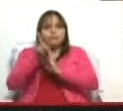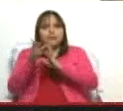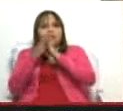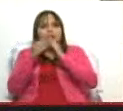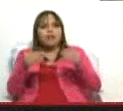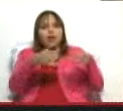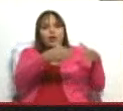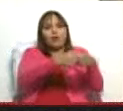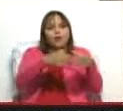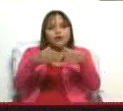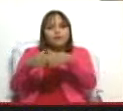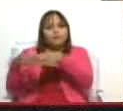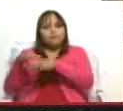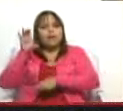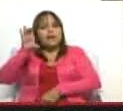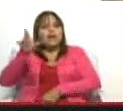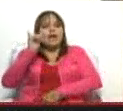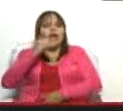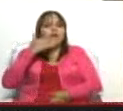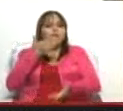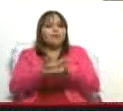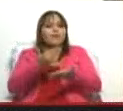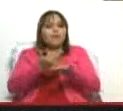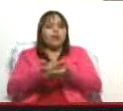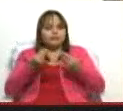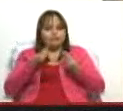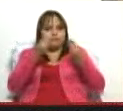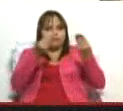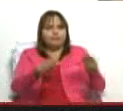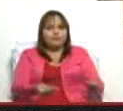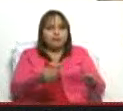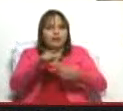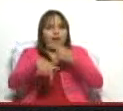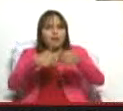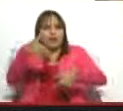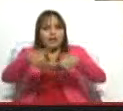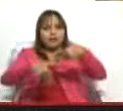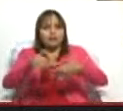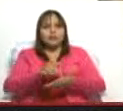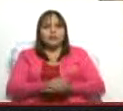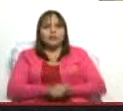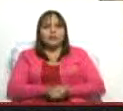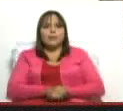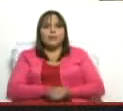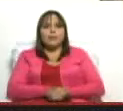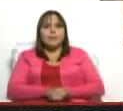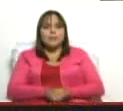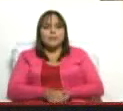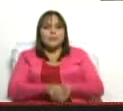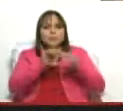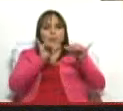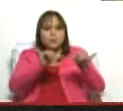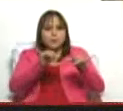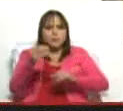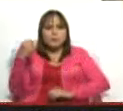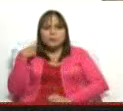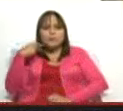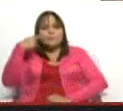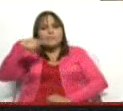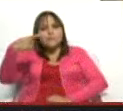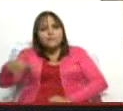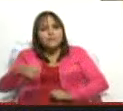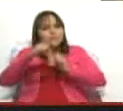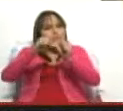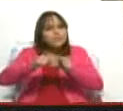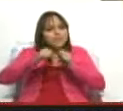los sectores del país han presentado su propuesta para el calendario electoral. En ese sentido, se indicó que ha sido una política